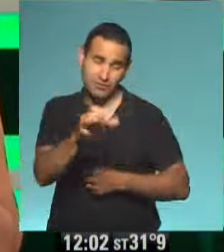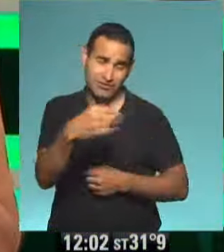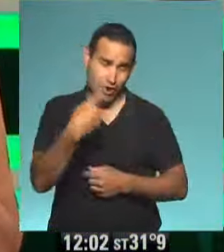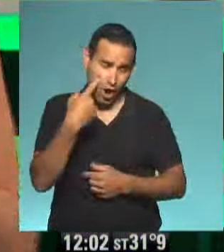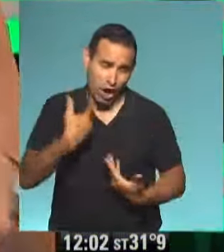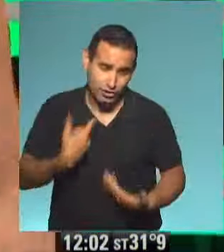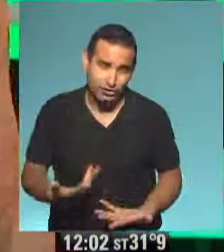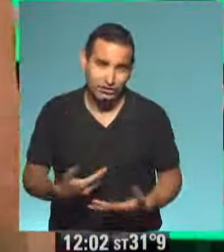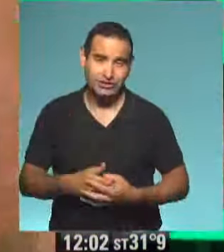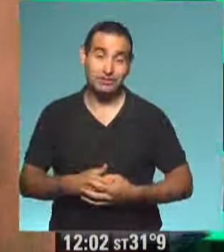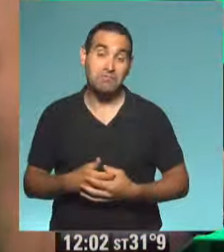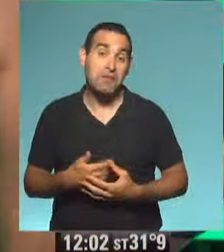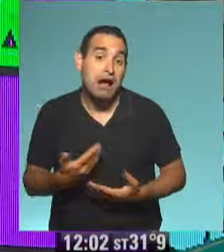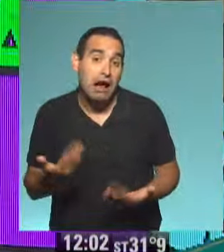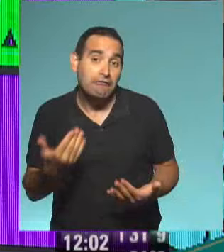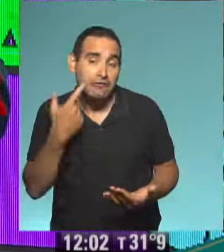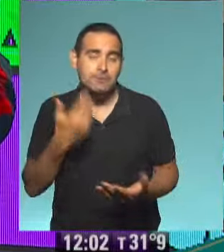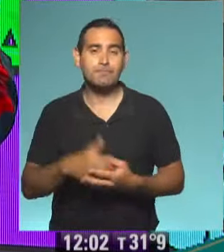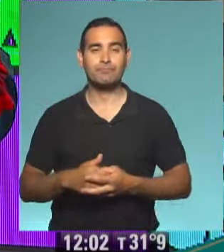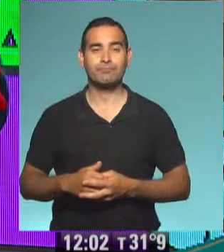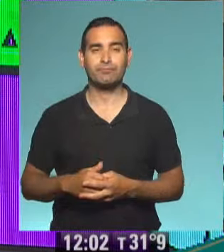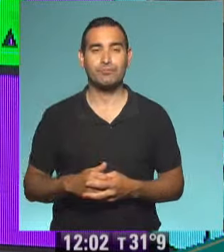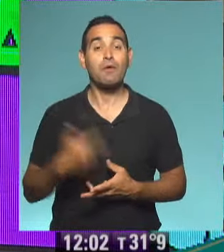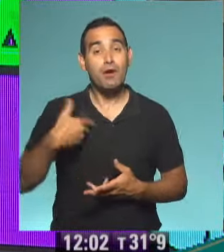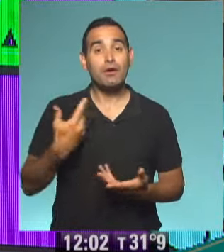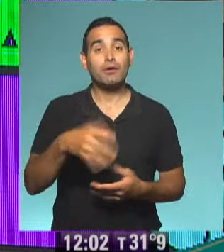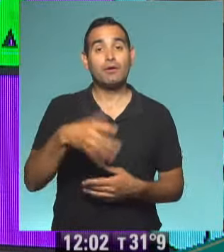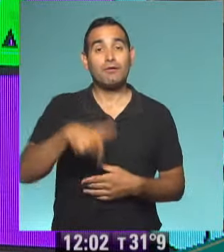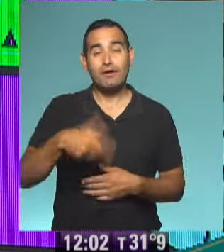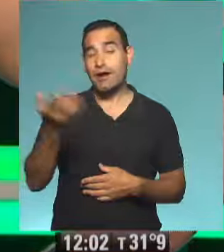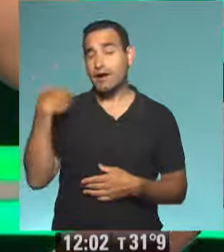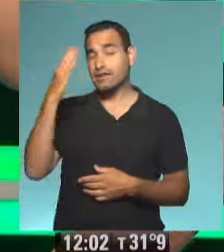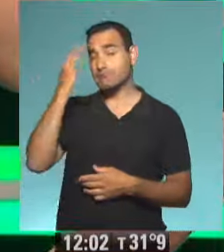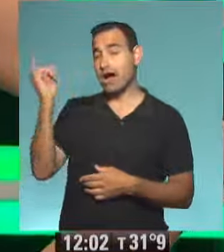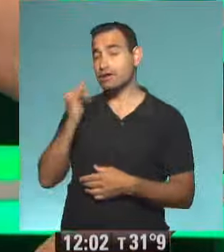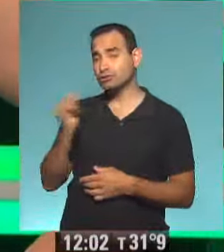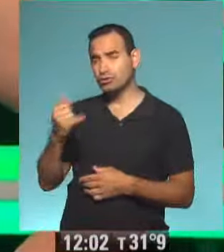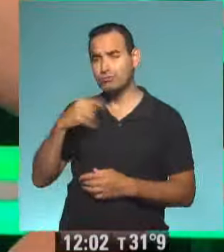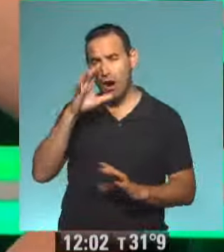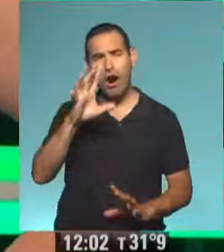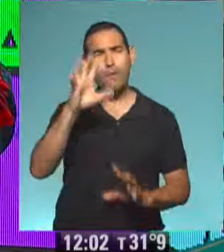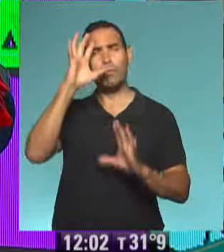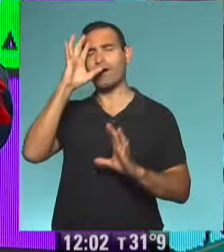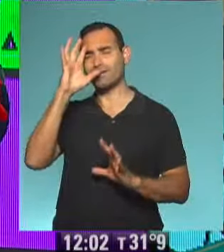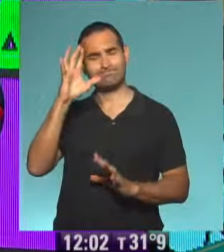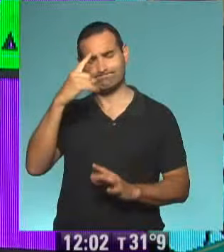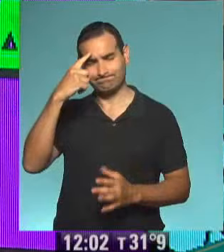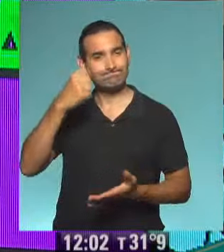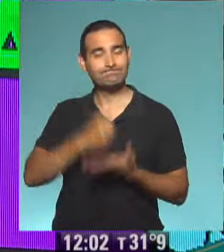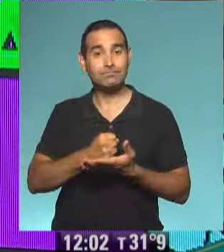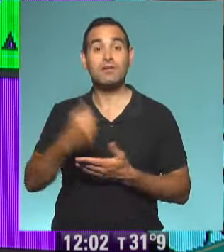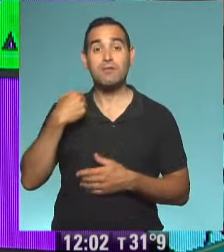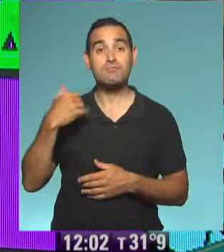¿Cómo? Bueno, a ver, escuchamos. Fue allá, por fines de marzo, lo recuerdo como si fuera hoy. Me llamaron